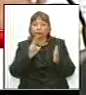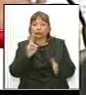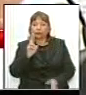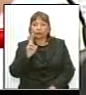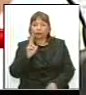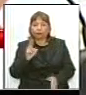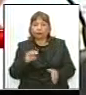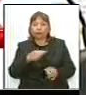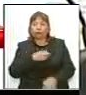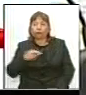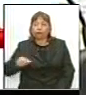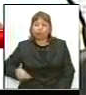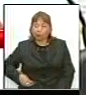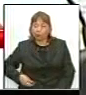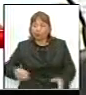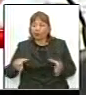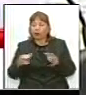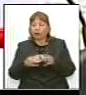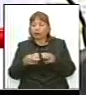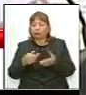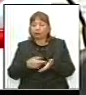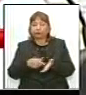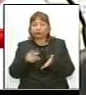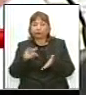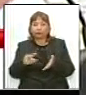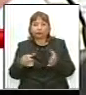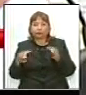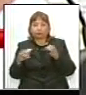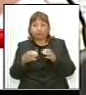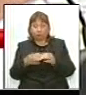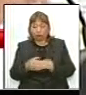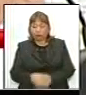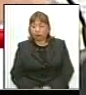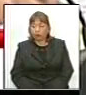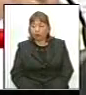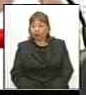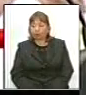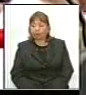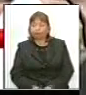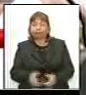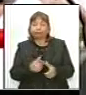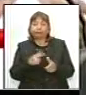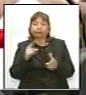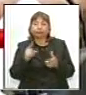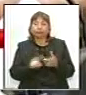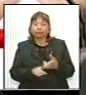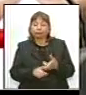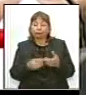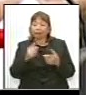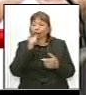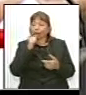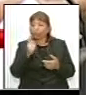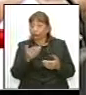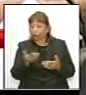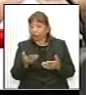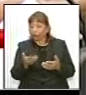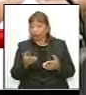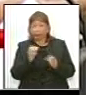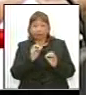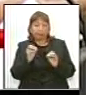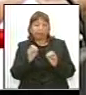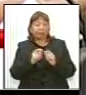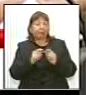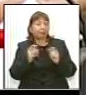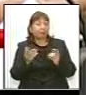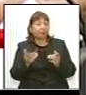de Presidencia del Congreso que emite la Presidencia del Congreso. Entonces, así se hizo sin ir muy